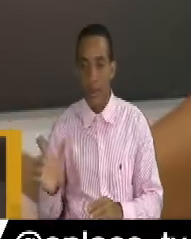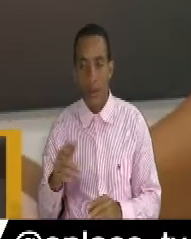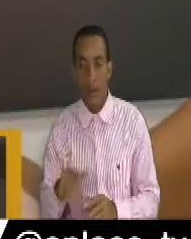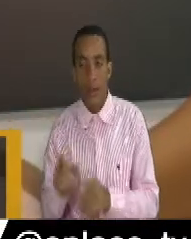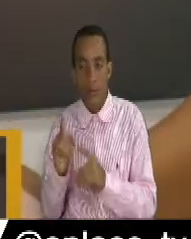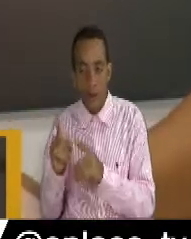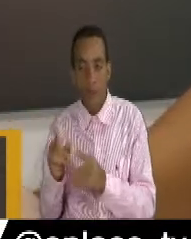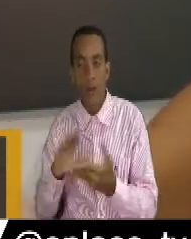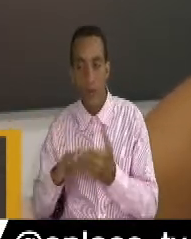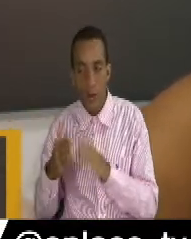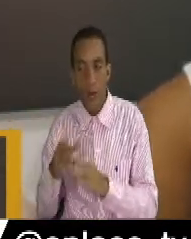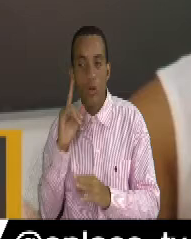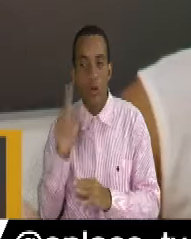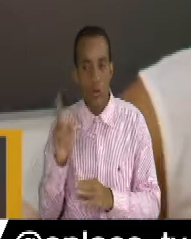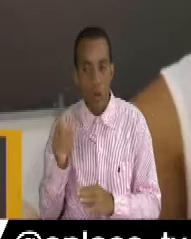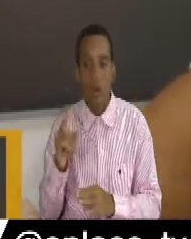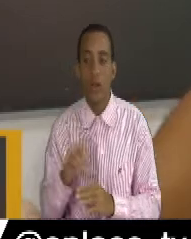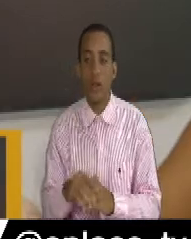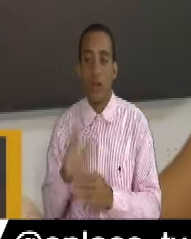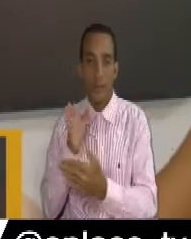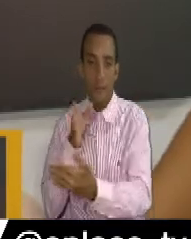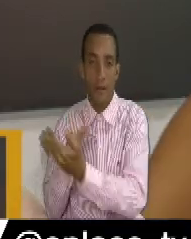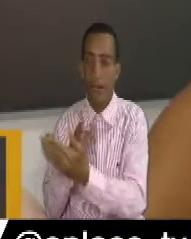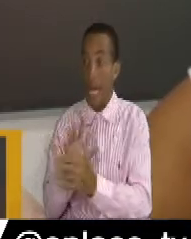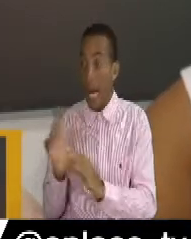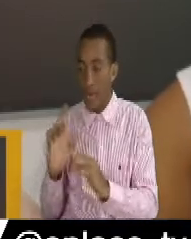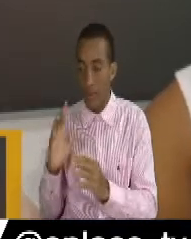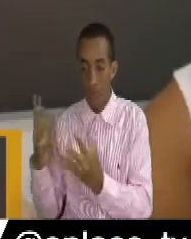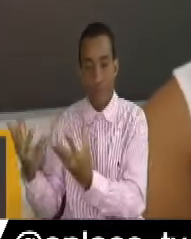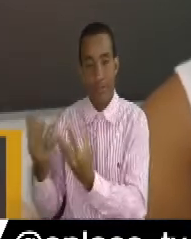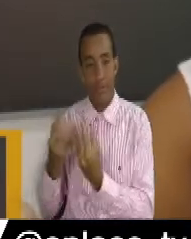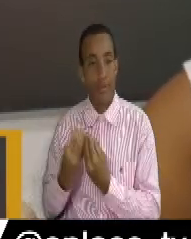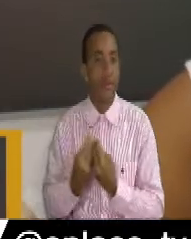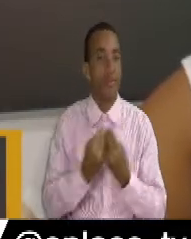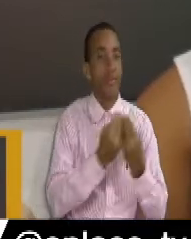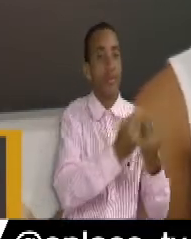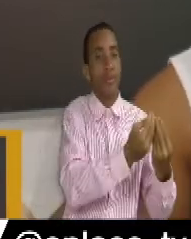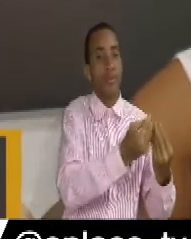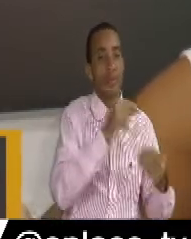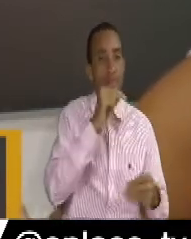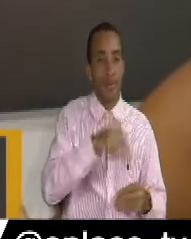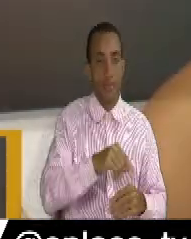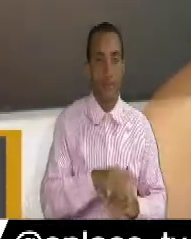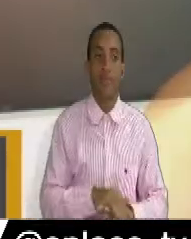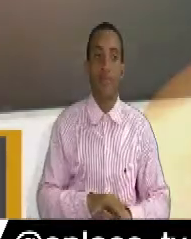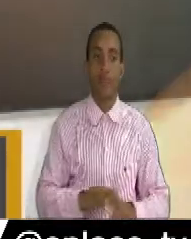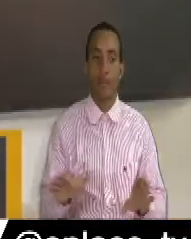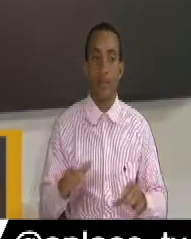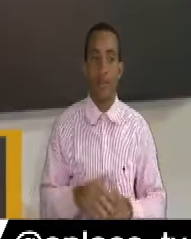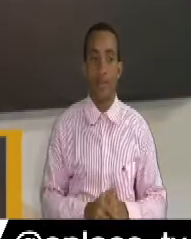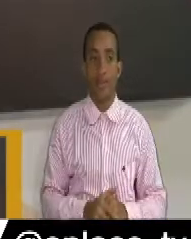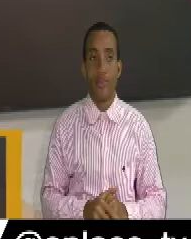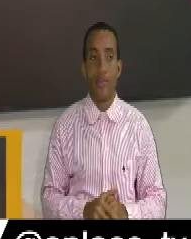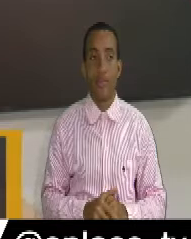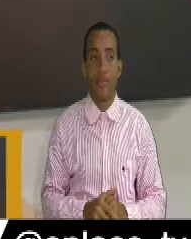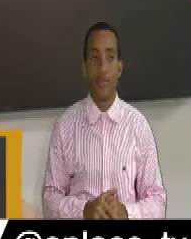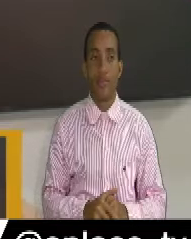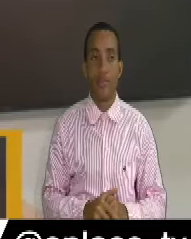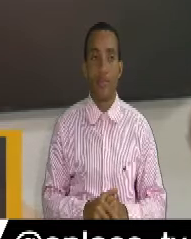situación haya tenido que sufrir los coletazos de esa ofensiva contra ellos. Evidencia de